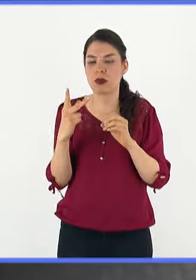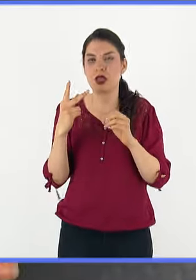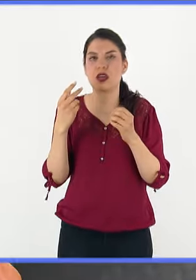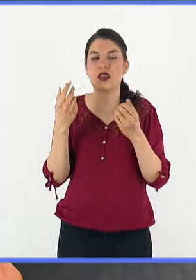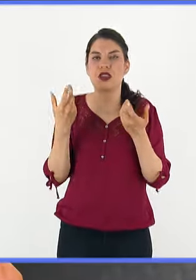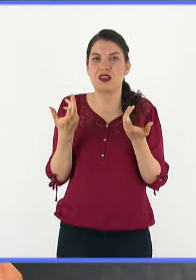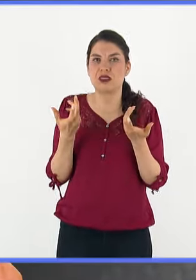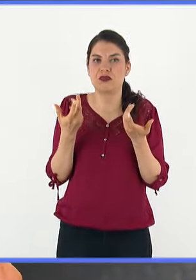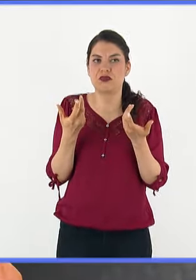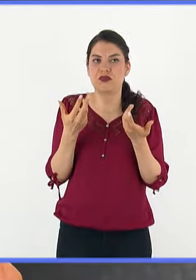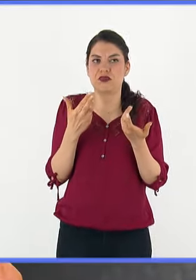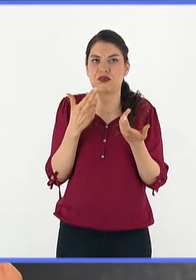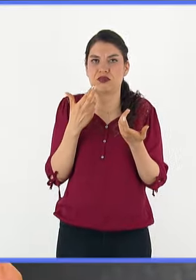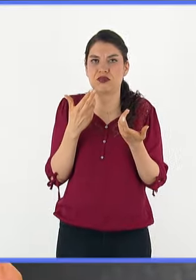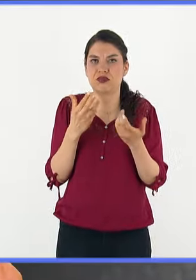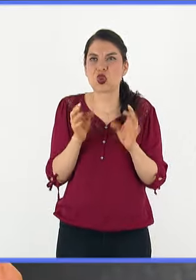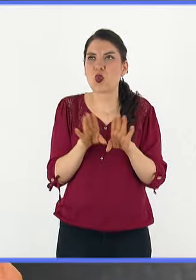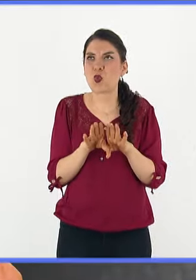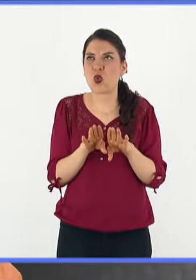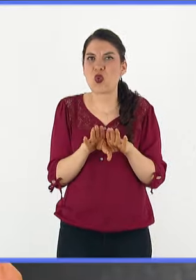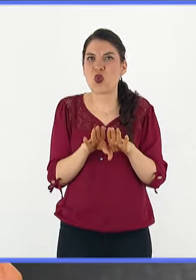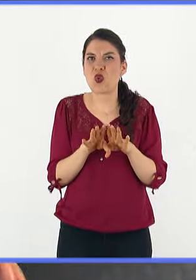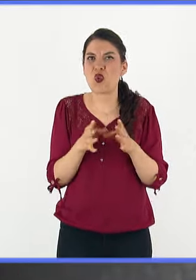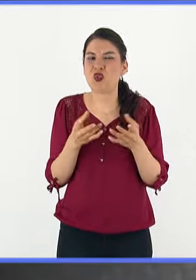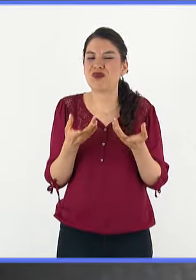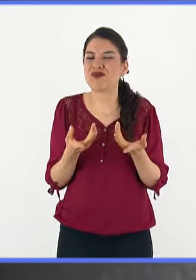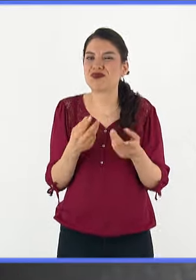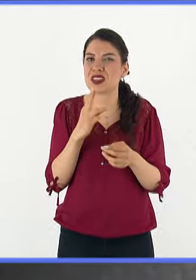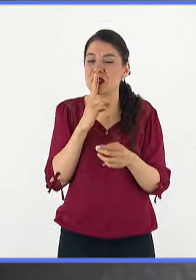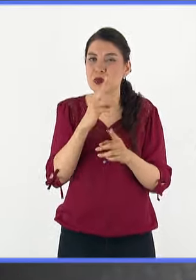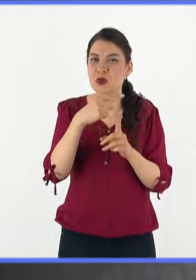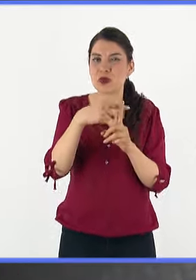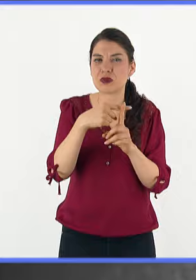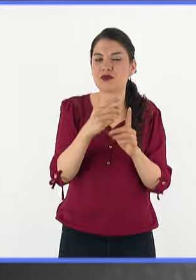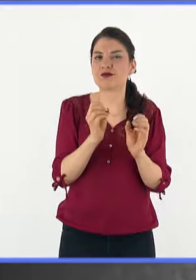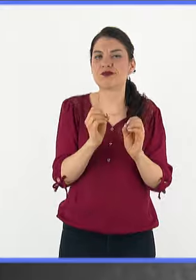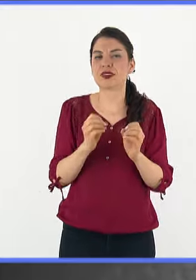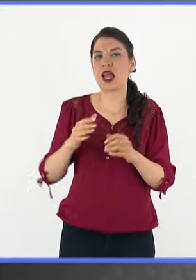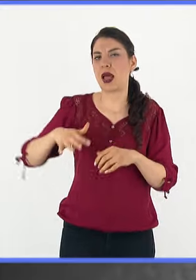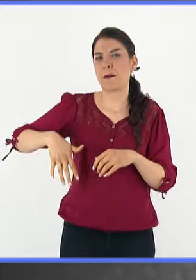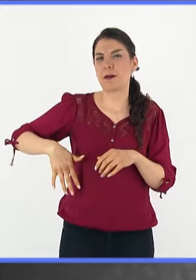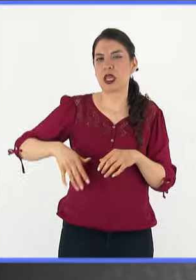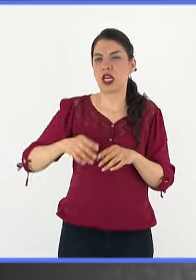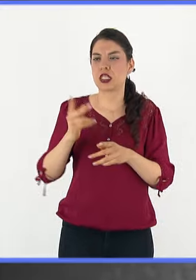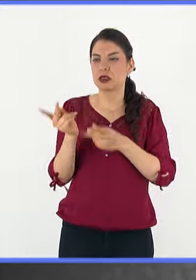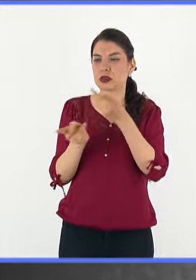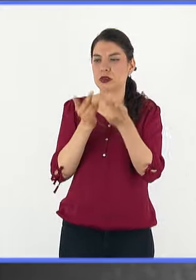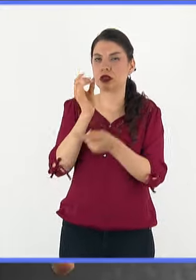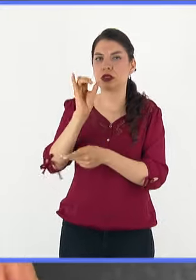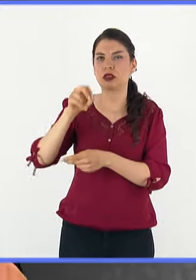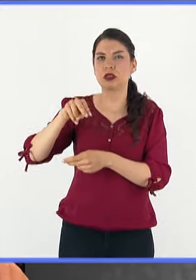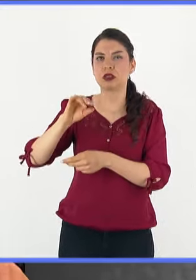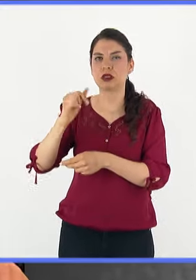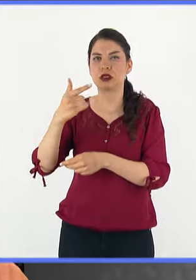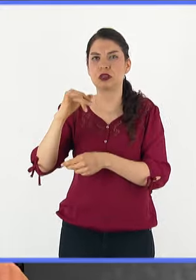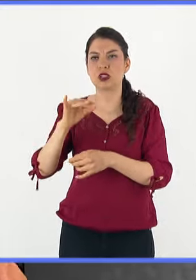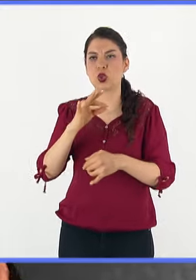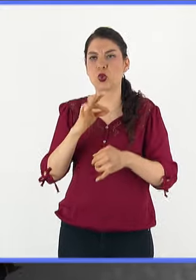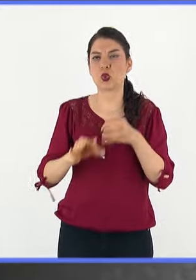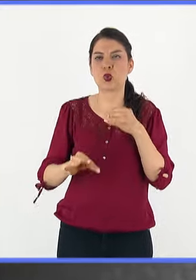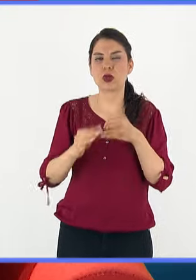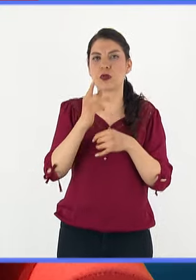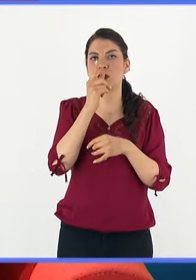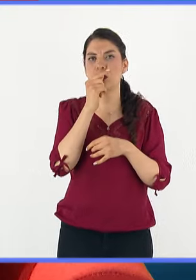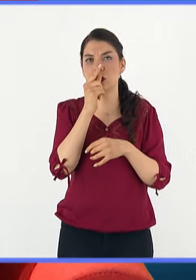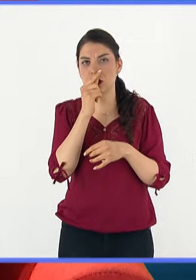no no han resultado estar a la altura de lo que es en la encuesta más reciente del in en los últimos lugares están las policías y los ministerios